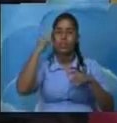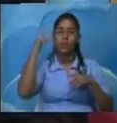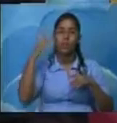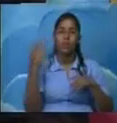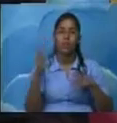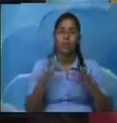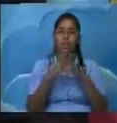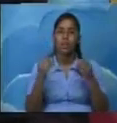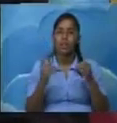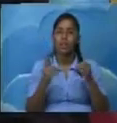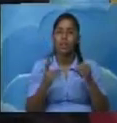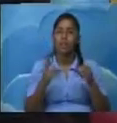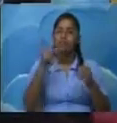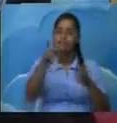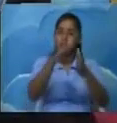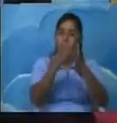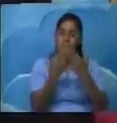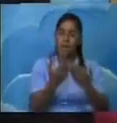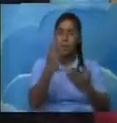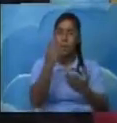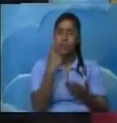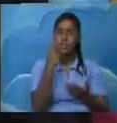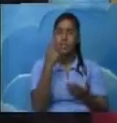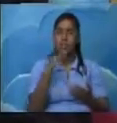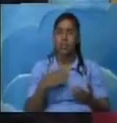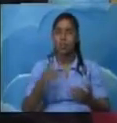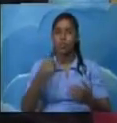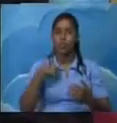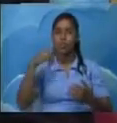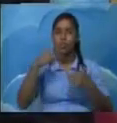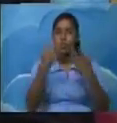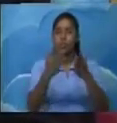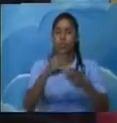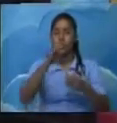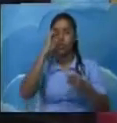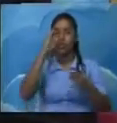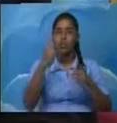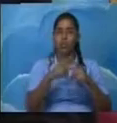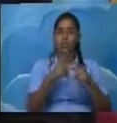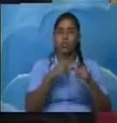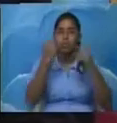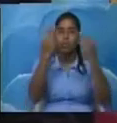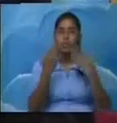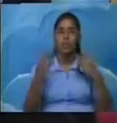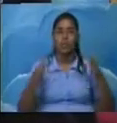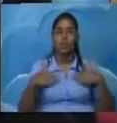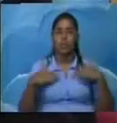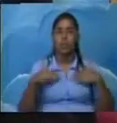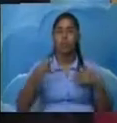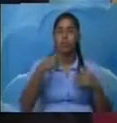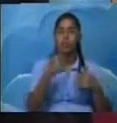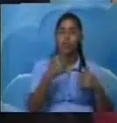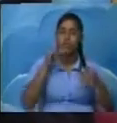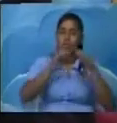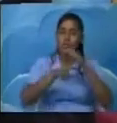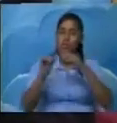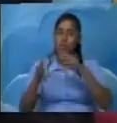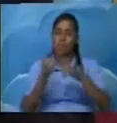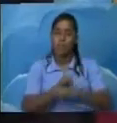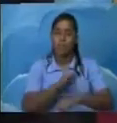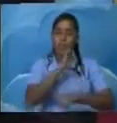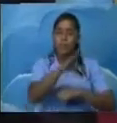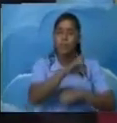nos enseña que cuando yo doy, Dios entonces me va a dar a mí. Cuando yo siembro, cuando yo me